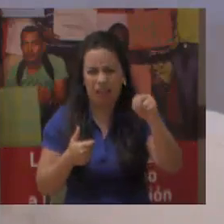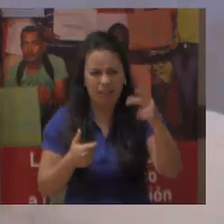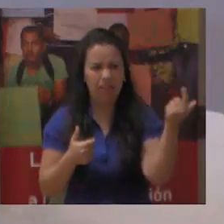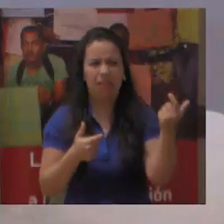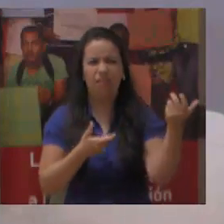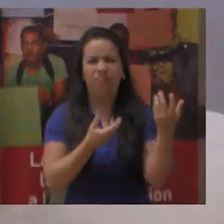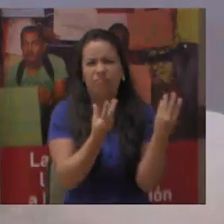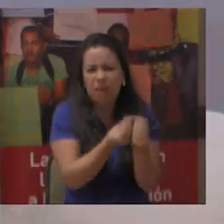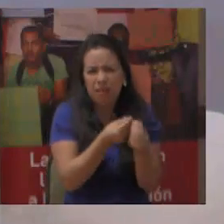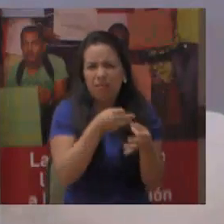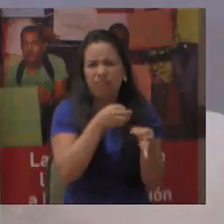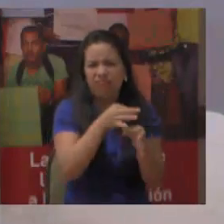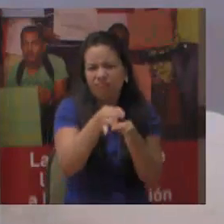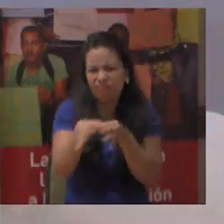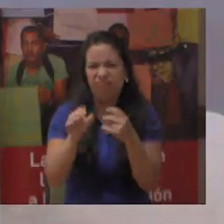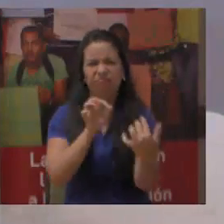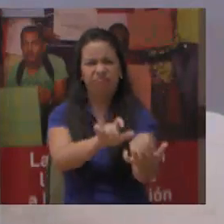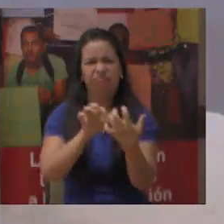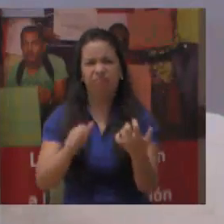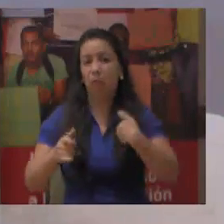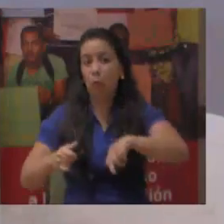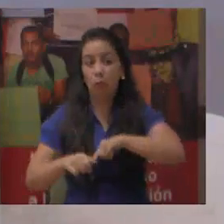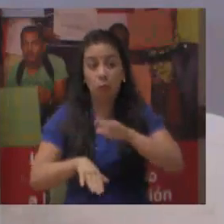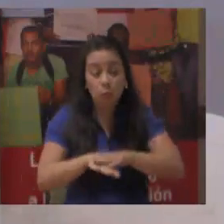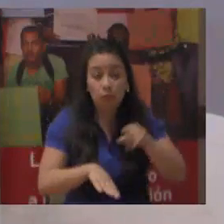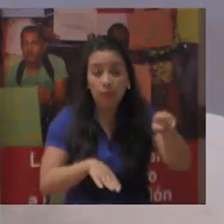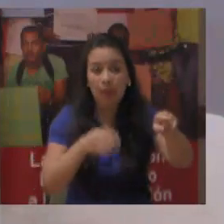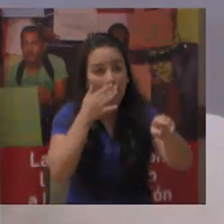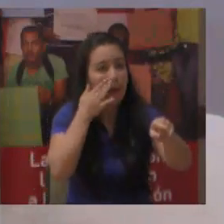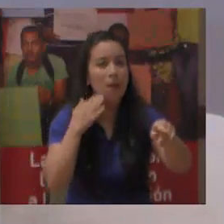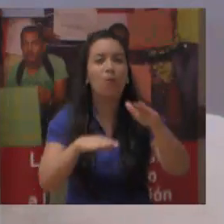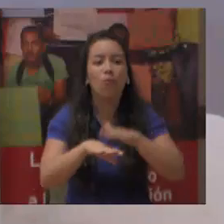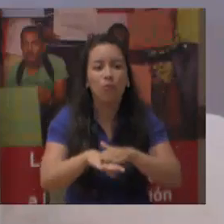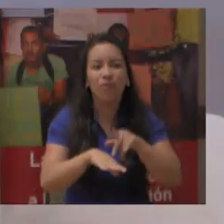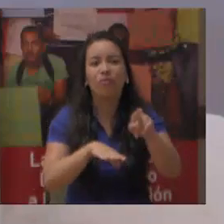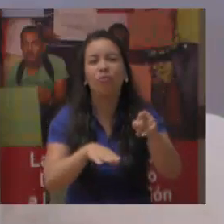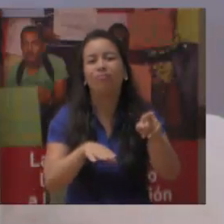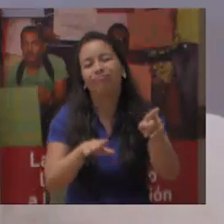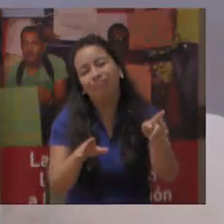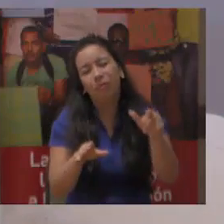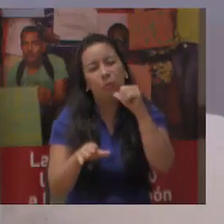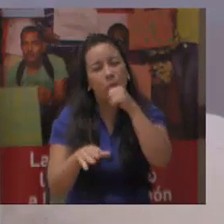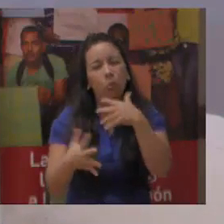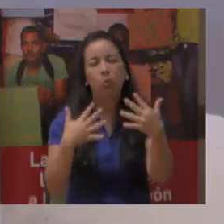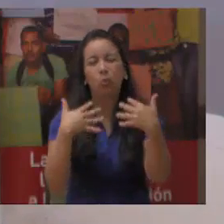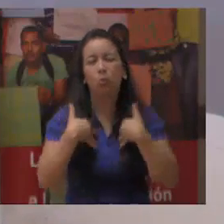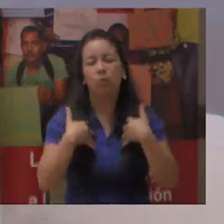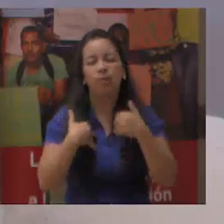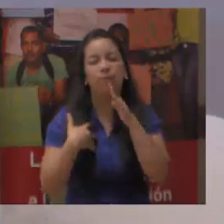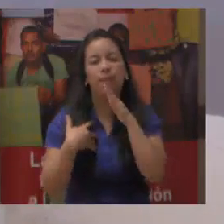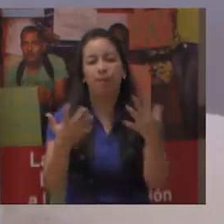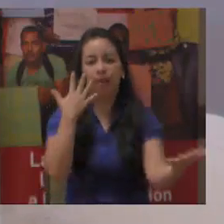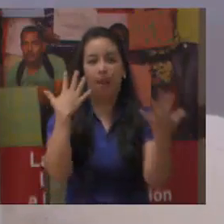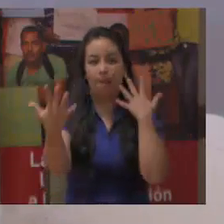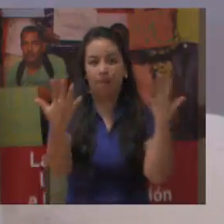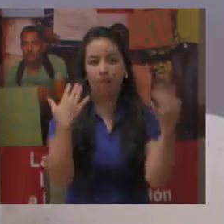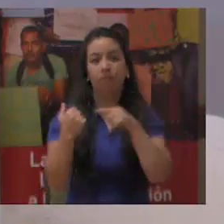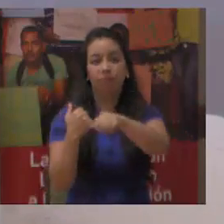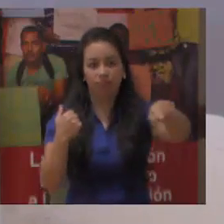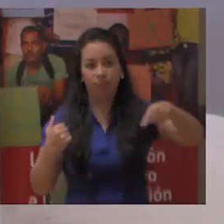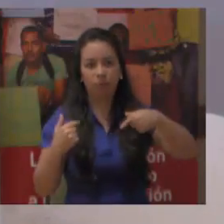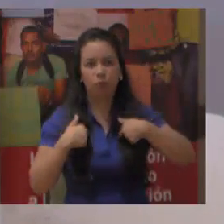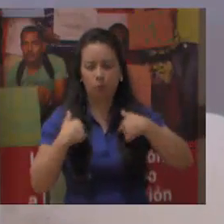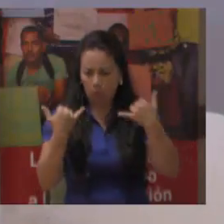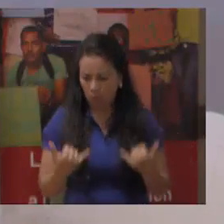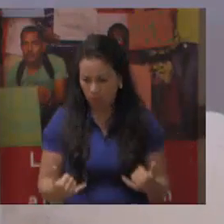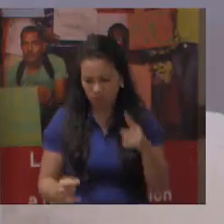de las bandas criminales. Han sido nuestros campesinos, han sido esas personas por quienes yo hoy en día, y me lo puse